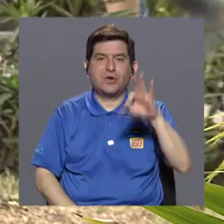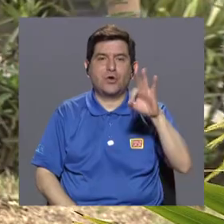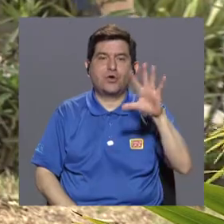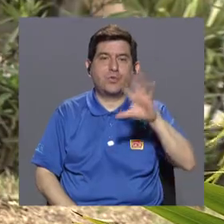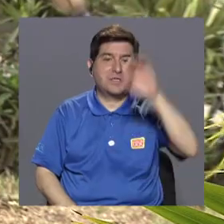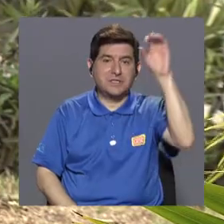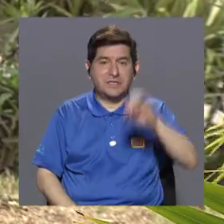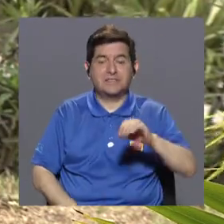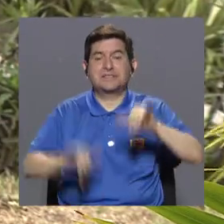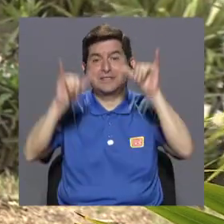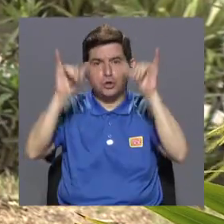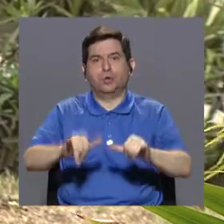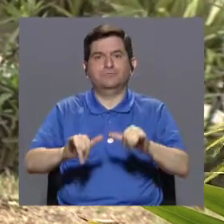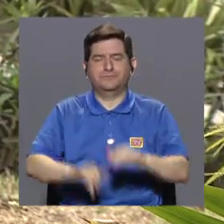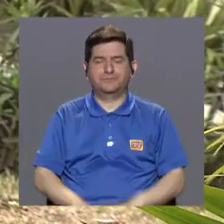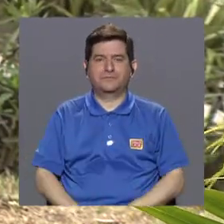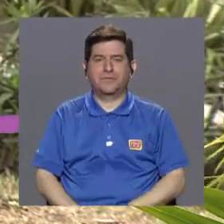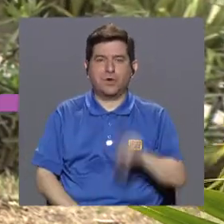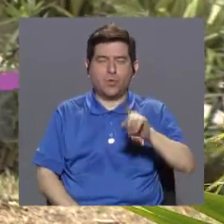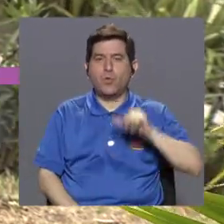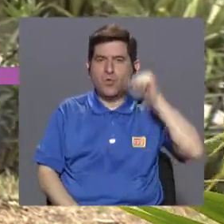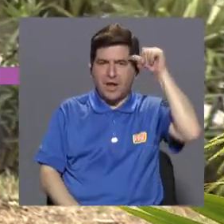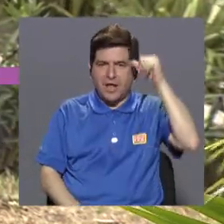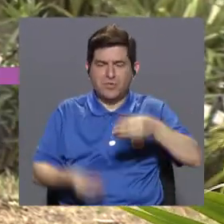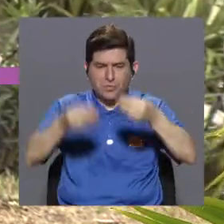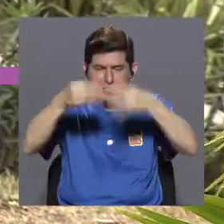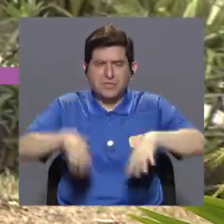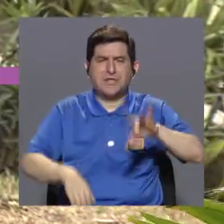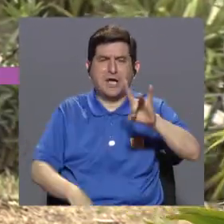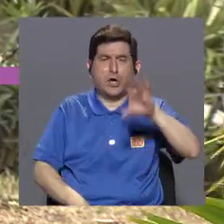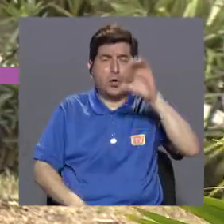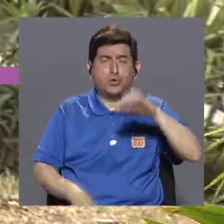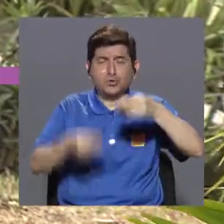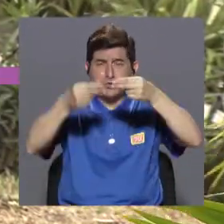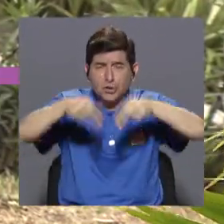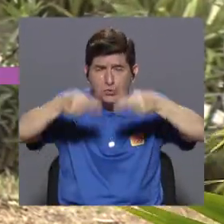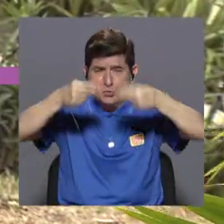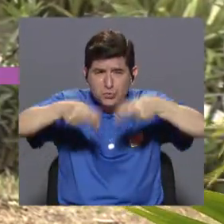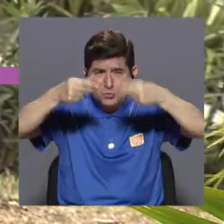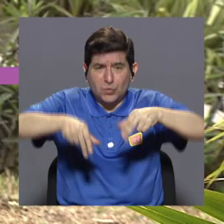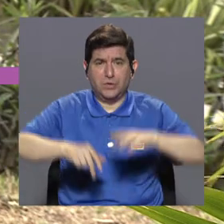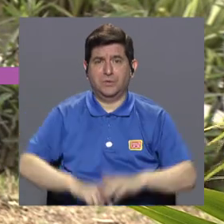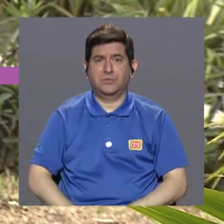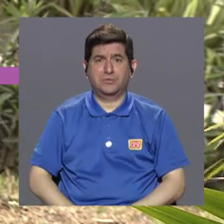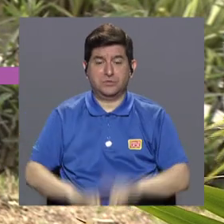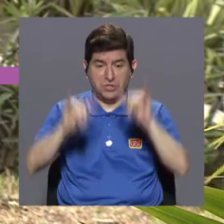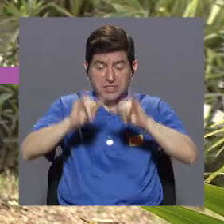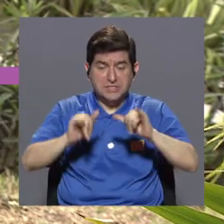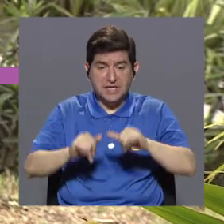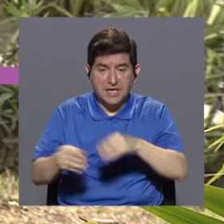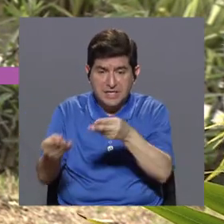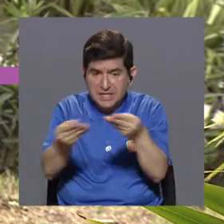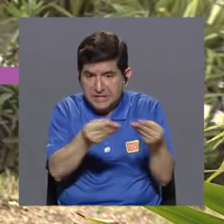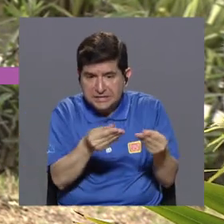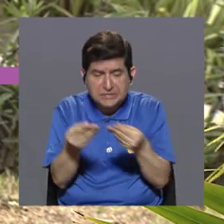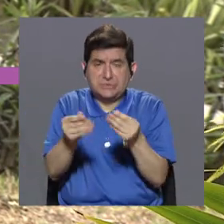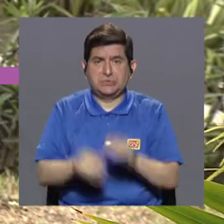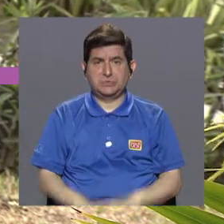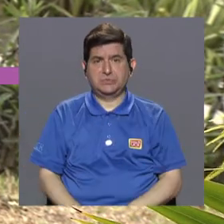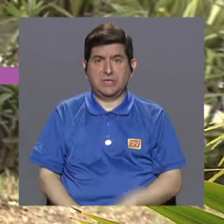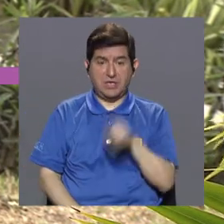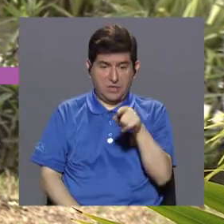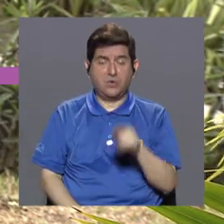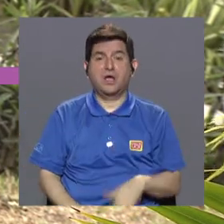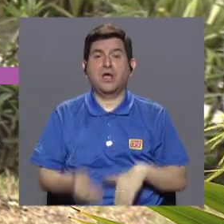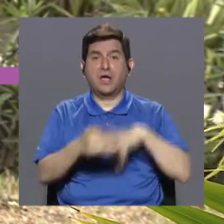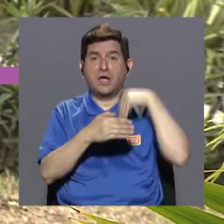restante, porque uh-huh. cada adulta bota 800 huevos, por ejemplo, y quedan en el suelo, y entonces esos huevos luego se